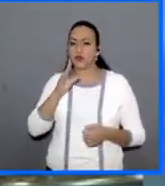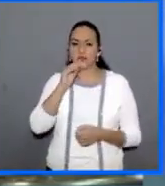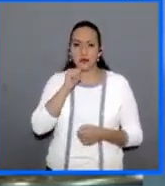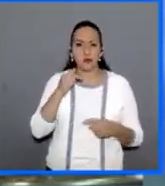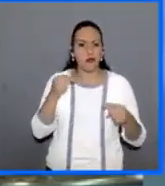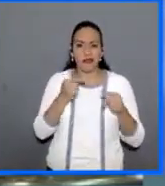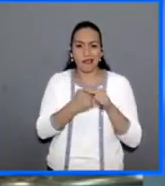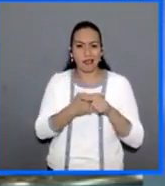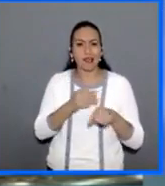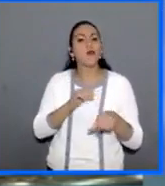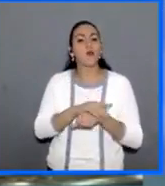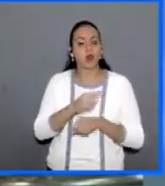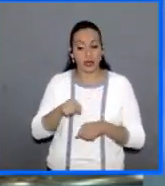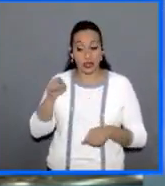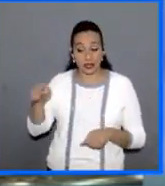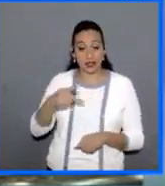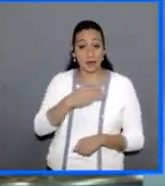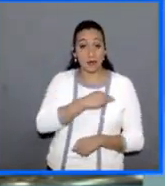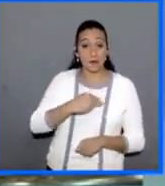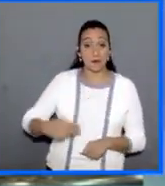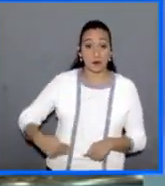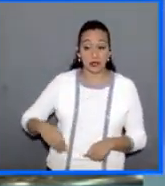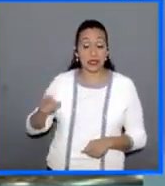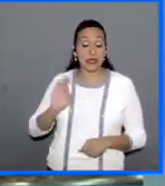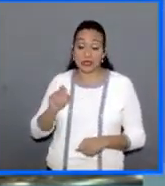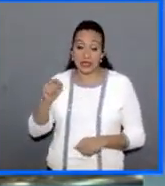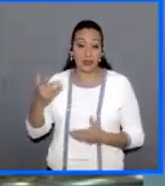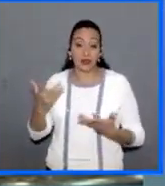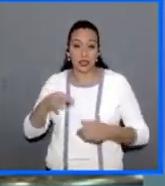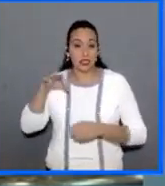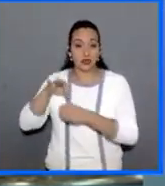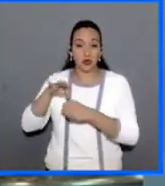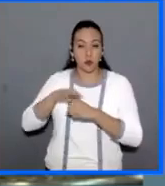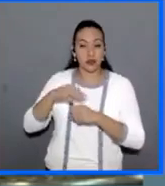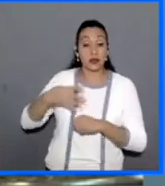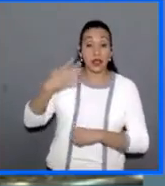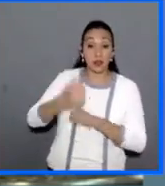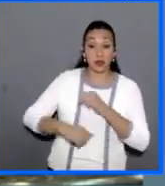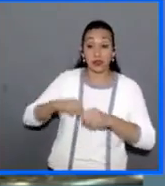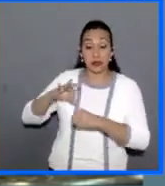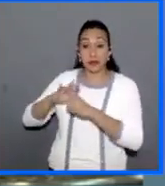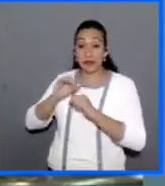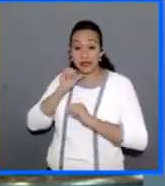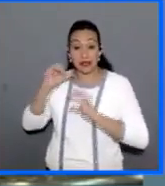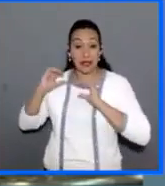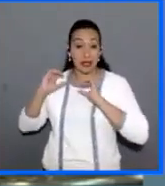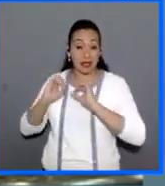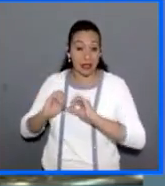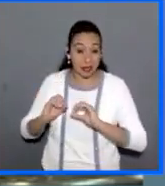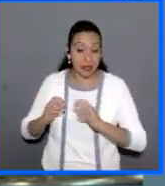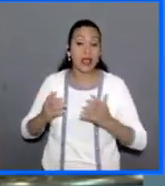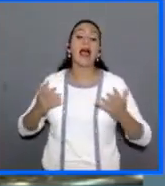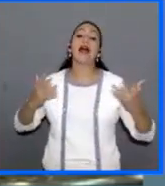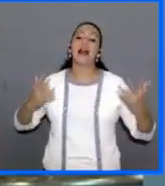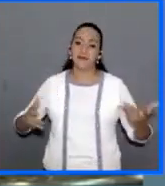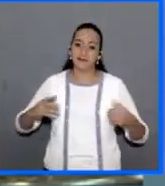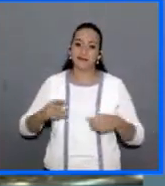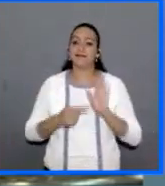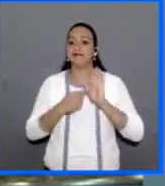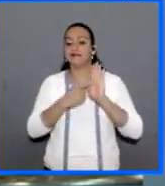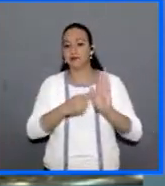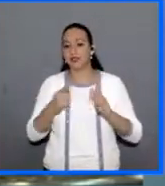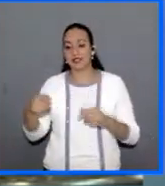agencia municipal no se haya llevado a cabo elecciones por más de 14 años solo refleja un proceso sistemático de deterioro de la